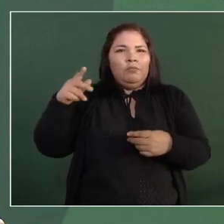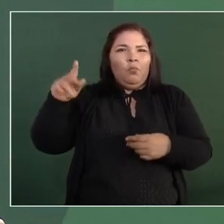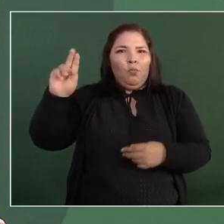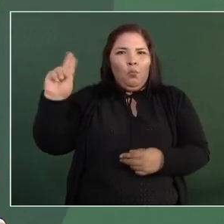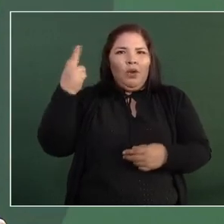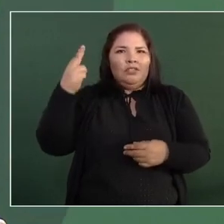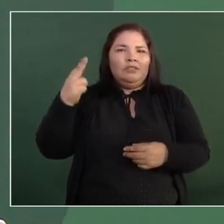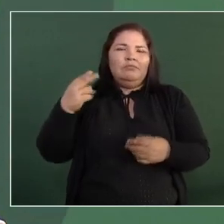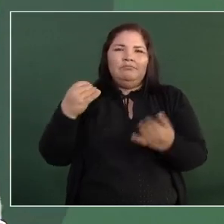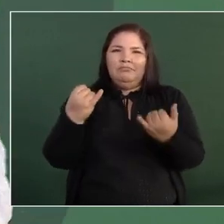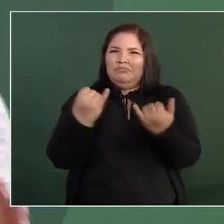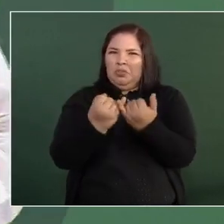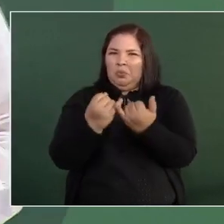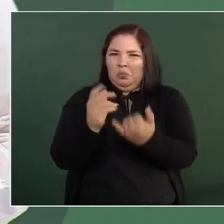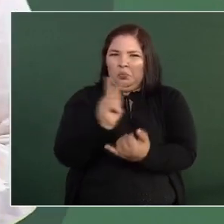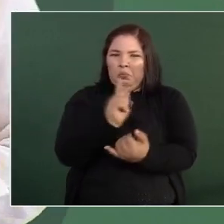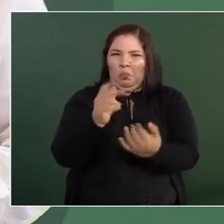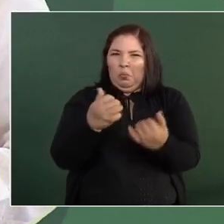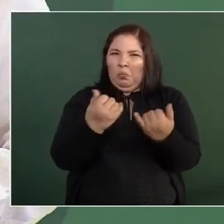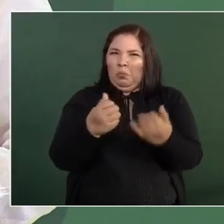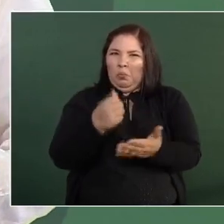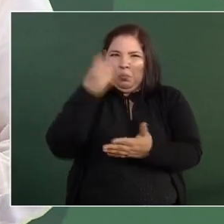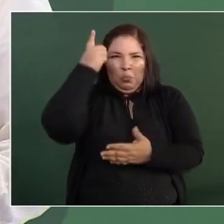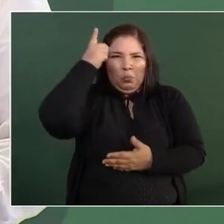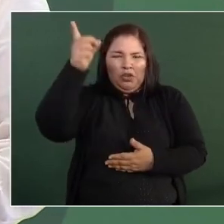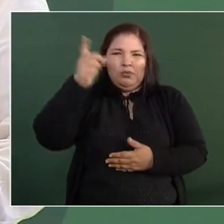como en el Son lo ha dicho. Bien,